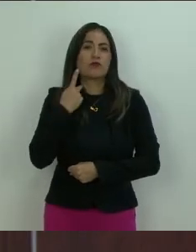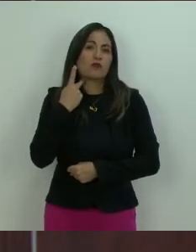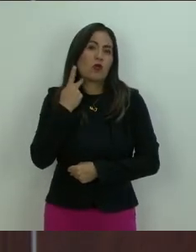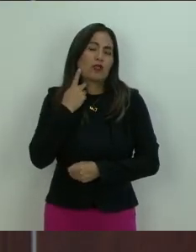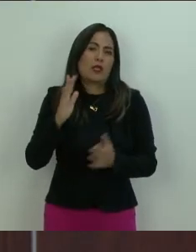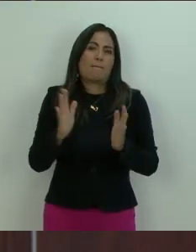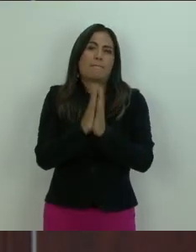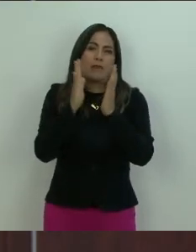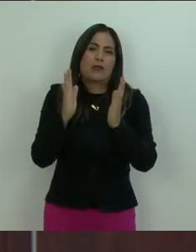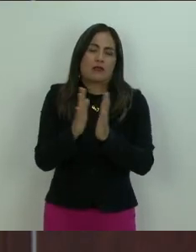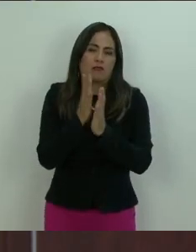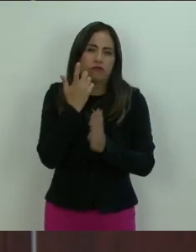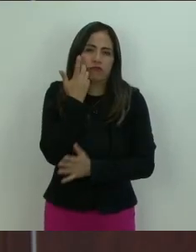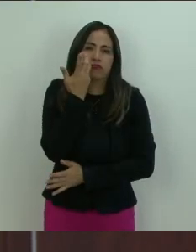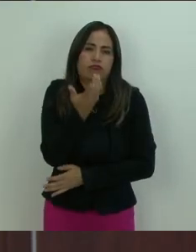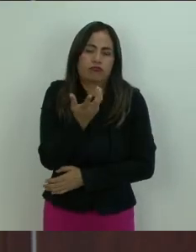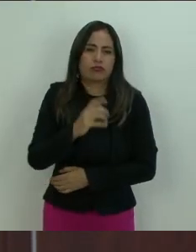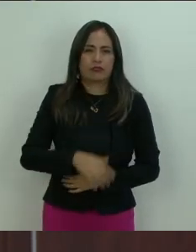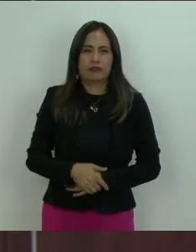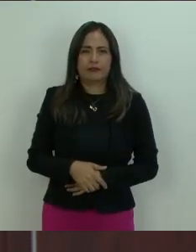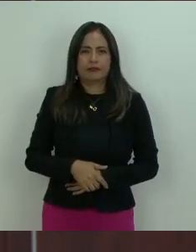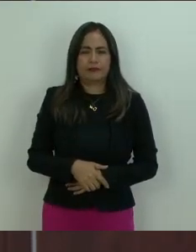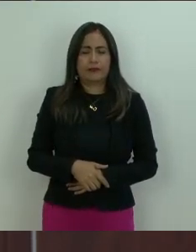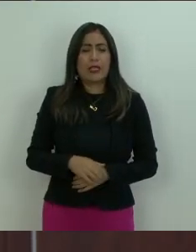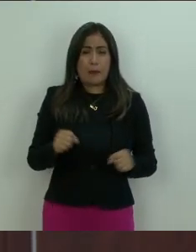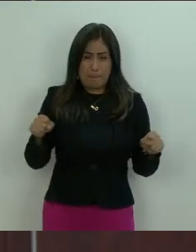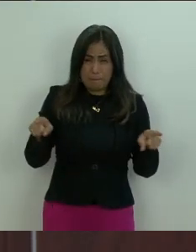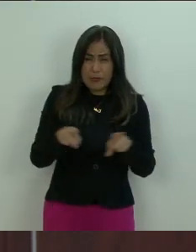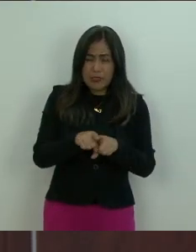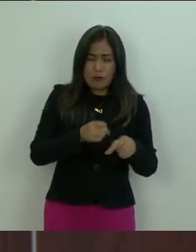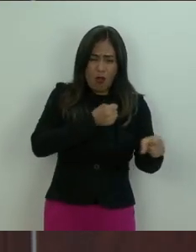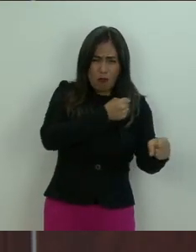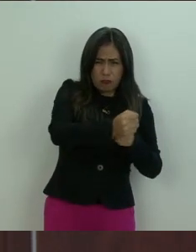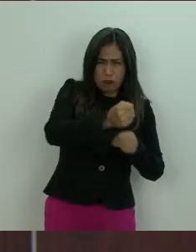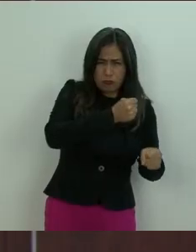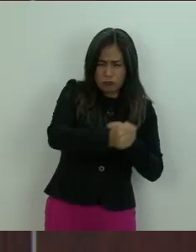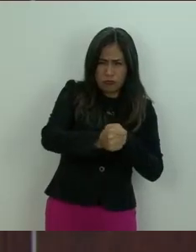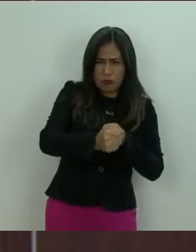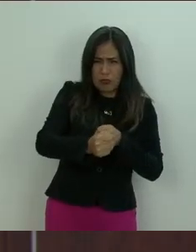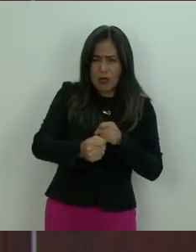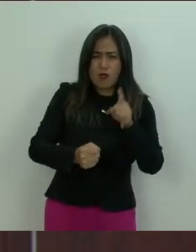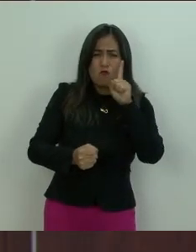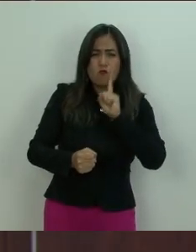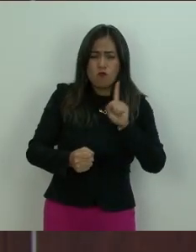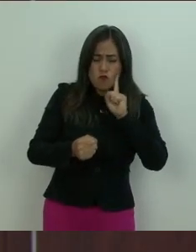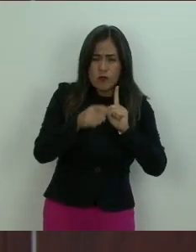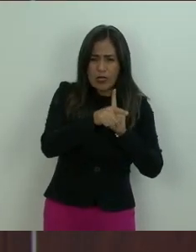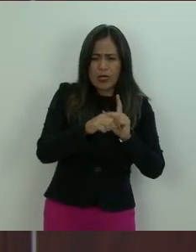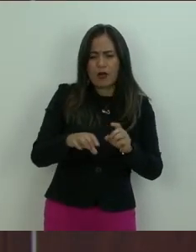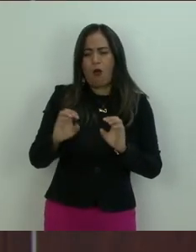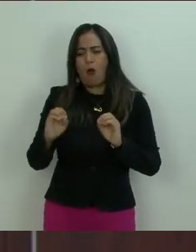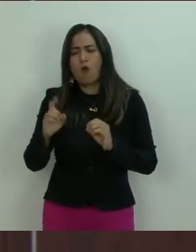Entonces, recibe el mismo tipo de violencia la mujer que la mujer indígena. La Recomendación